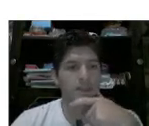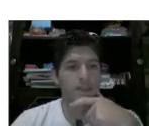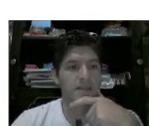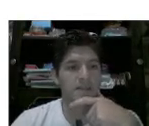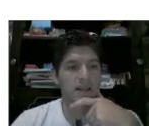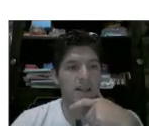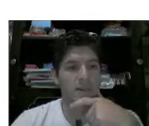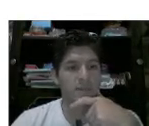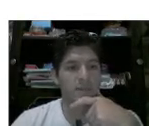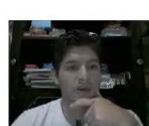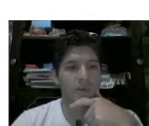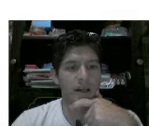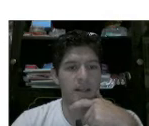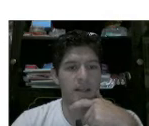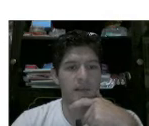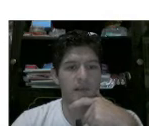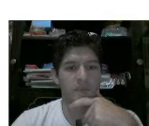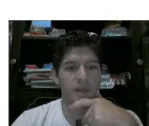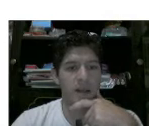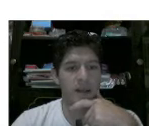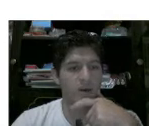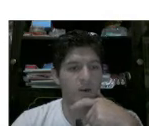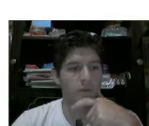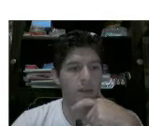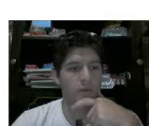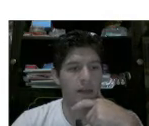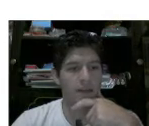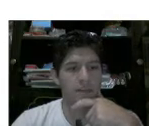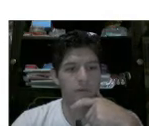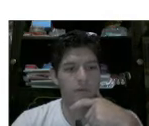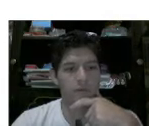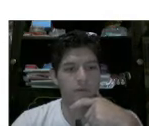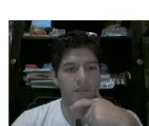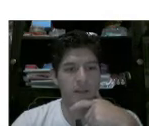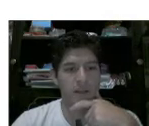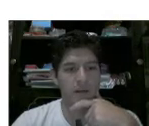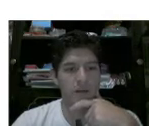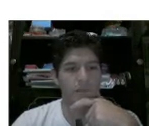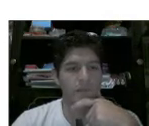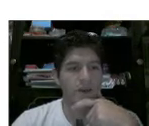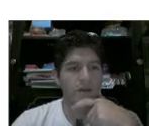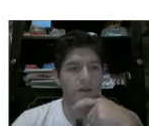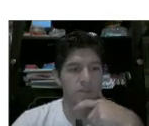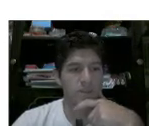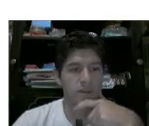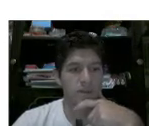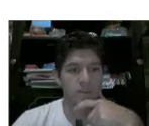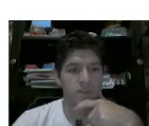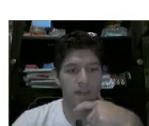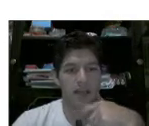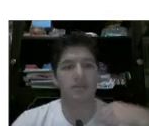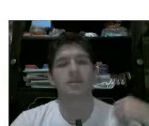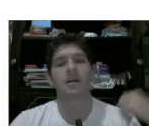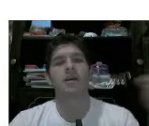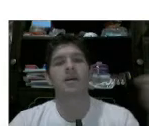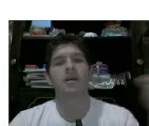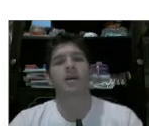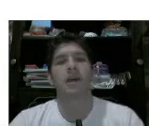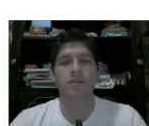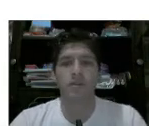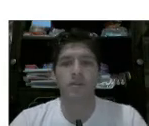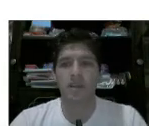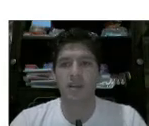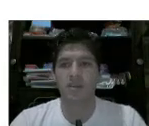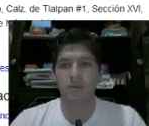zona de hospitales de Tlalpan. Pida que lo baje en la calle Fray Pedro Gante o bien una calle después de Periférico. Usted está muy cerca, dice.